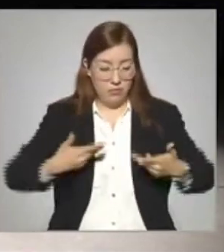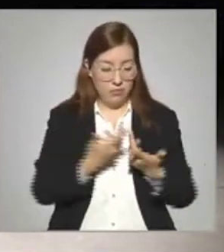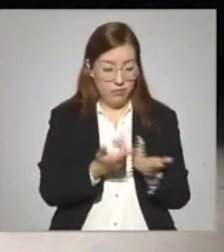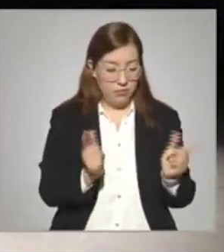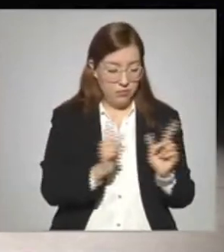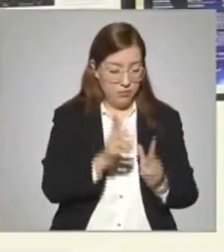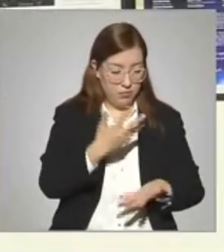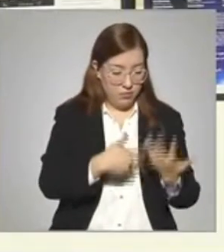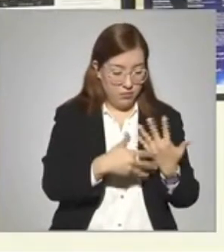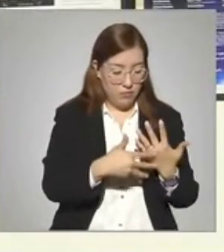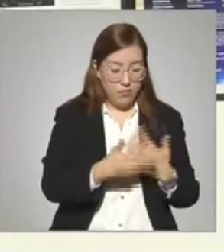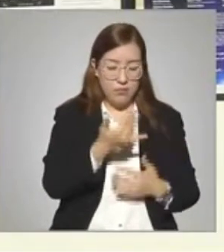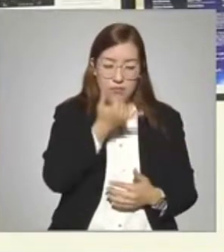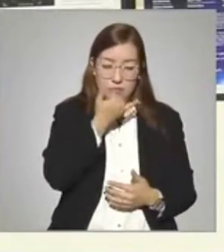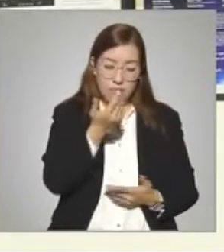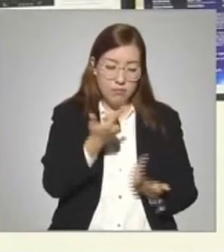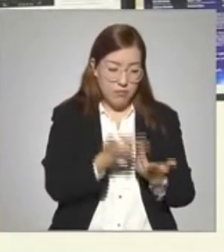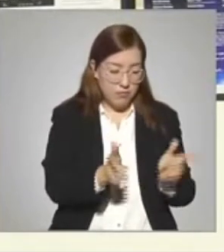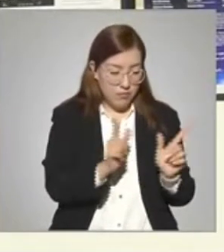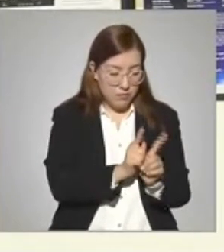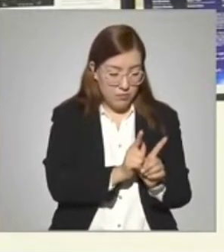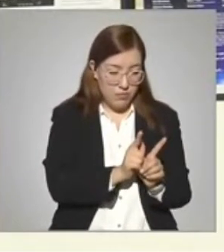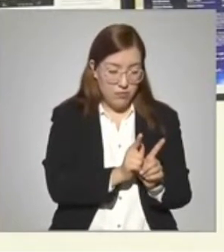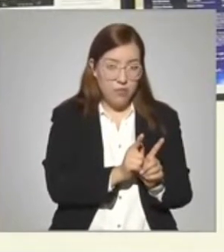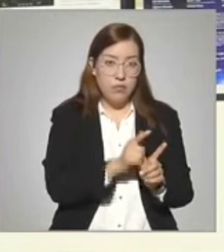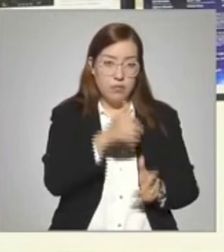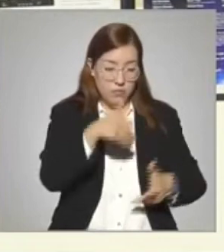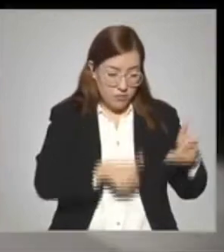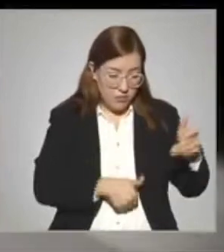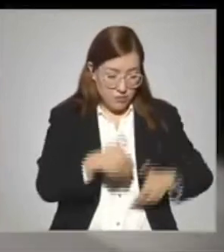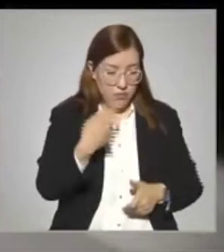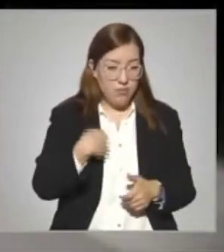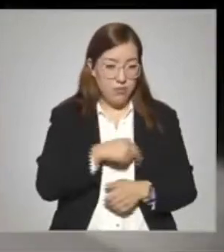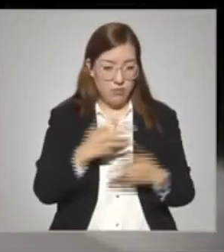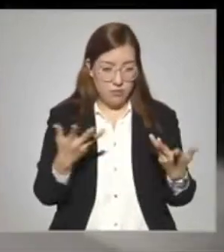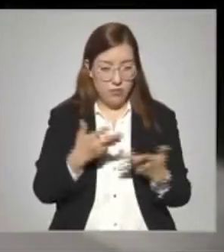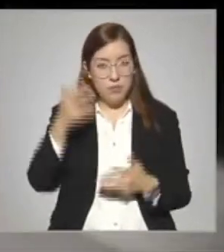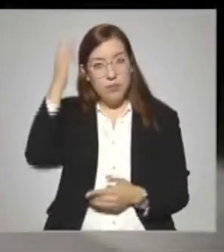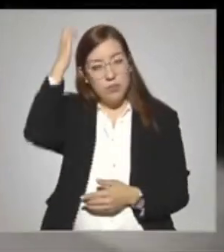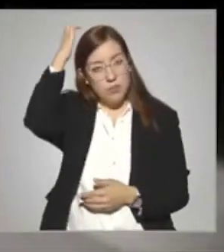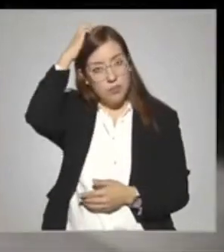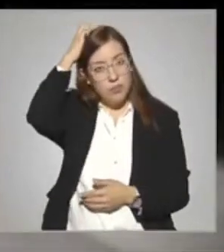nos empeñamos a encubrir todas las áreas del fenómeno escénico.